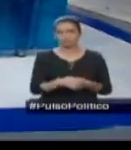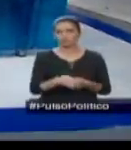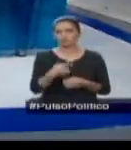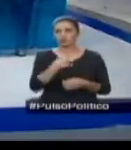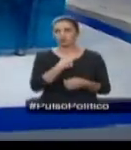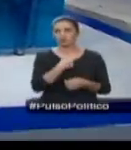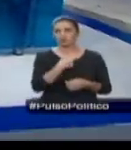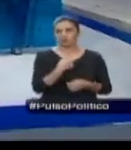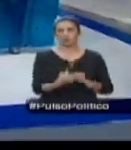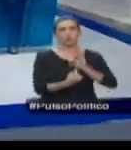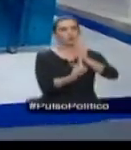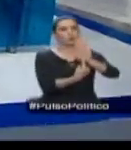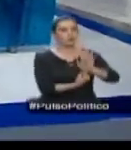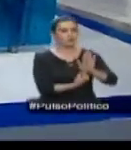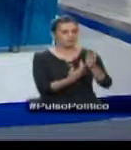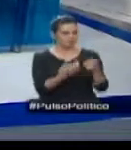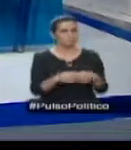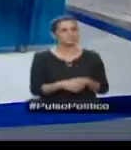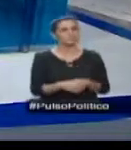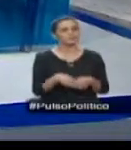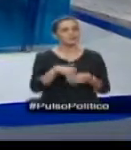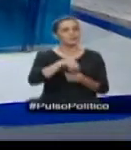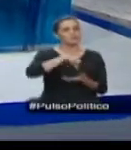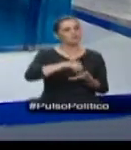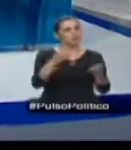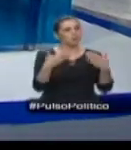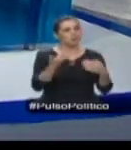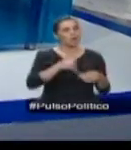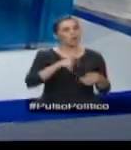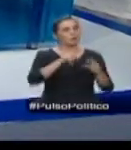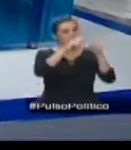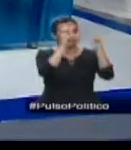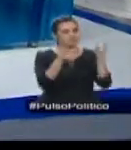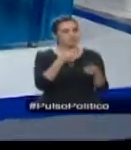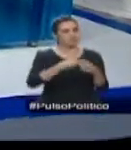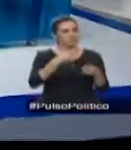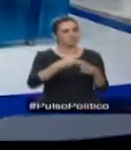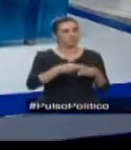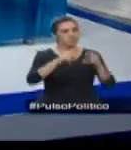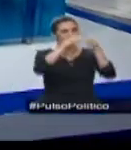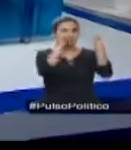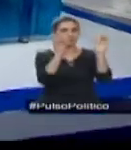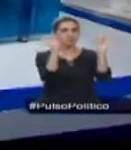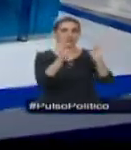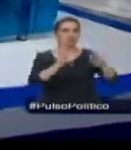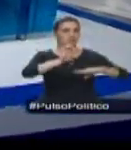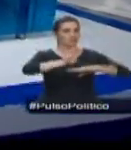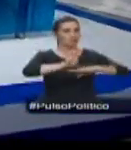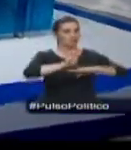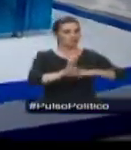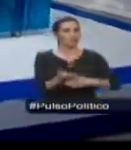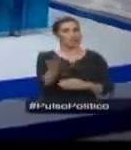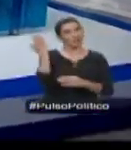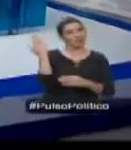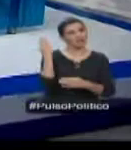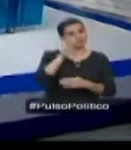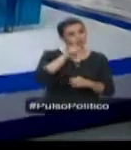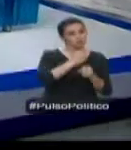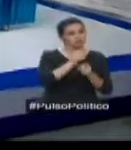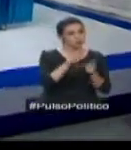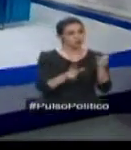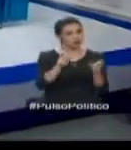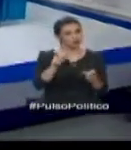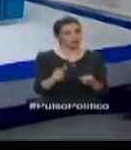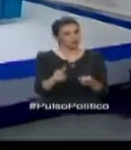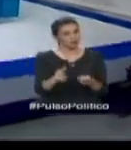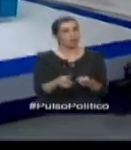de un caso concreto de mi estimada verónica en la ciudad de guayaquil hay una empresa que se llama empresa eléctrica del ecuador anteriormente sus trabajadores